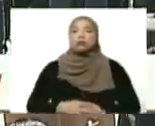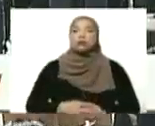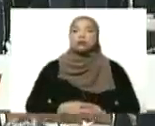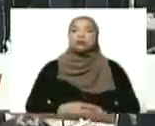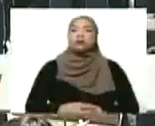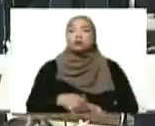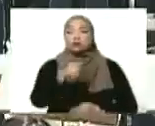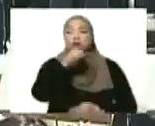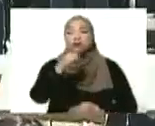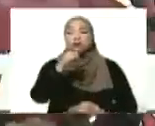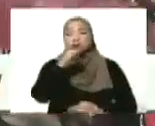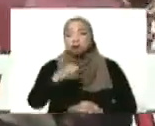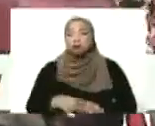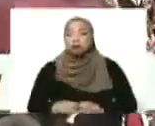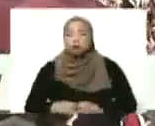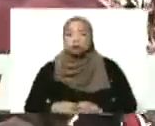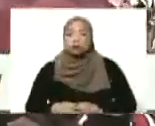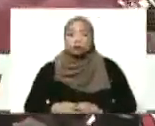Caracas? No.